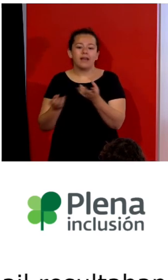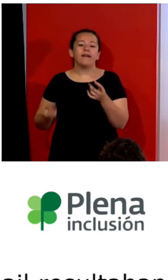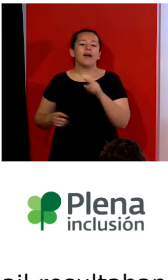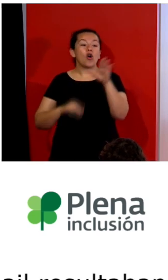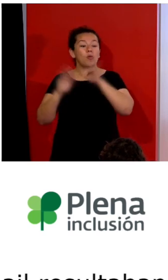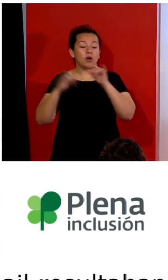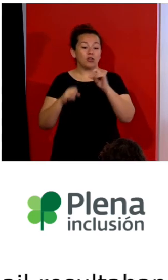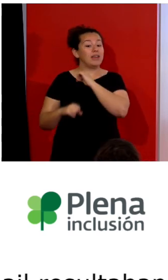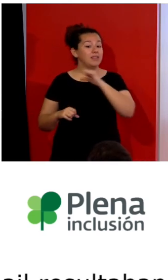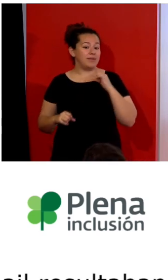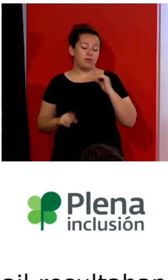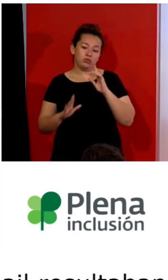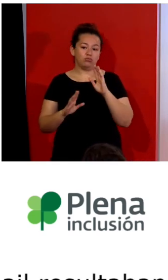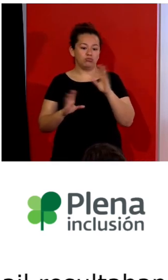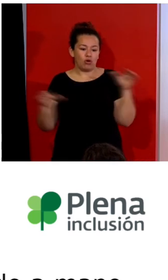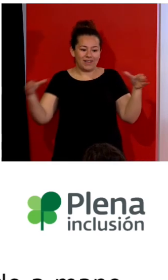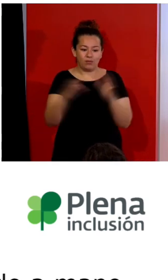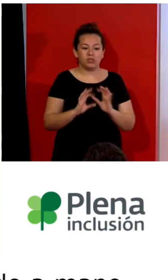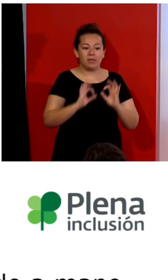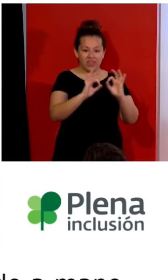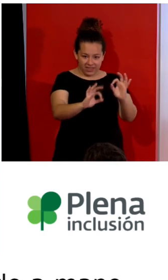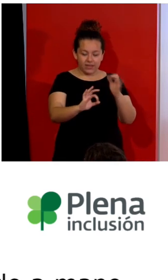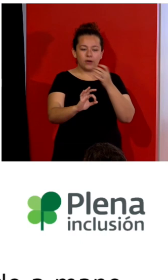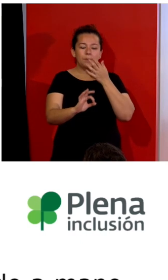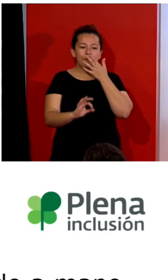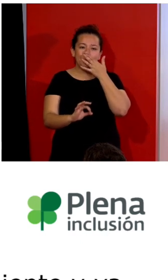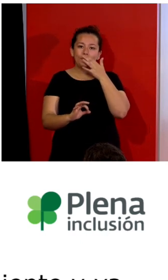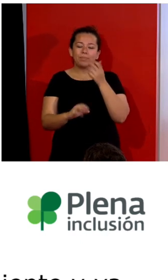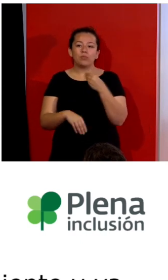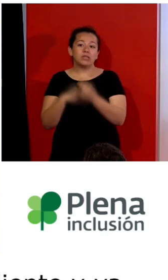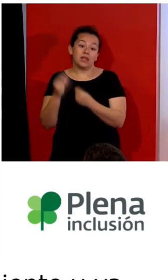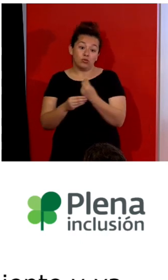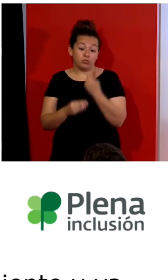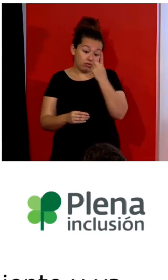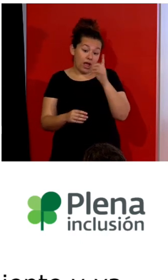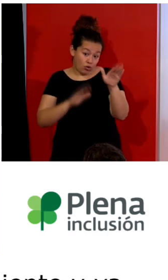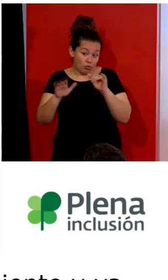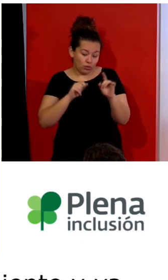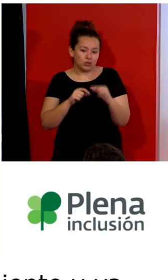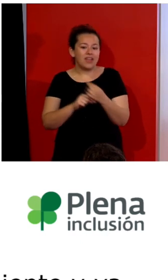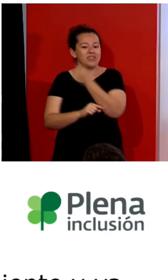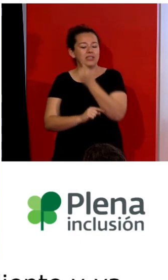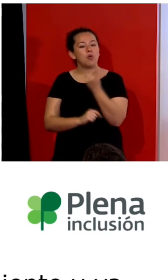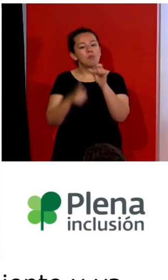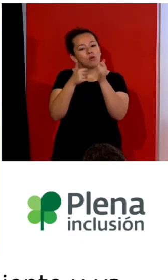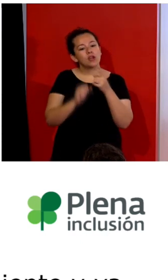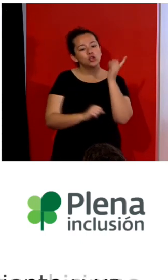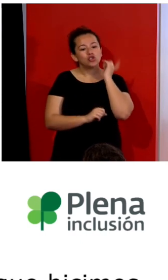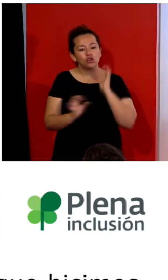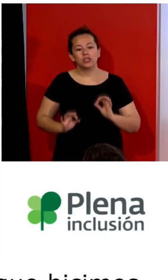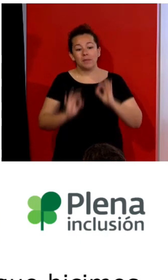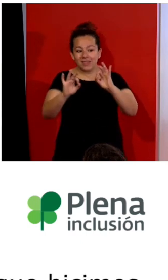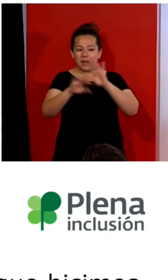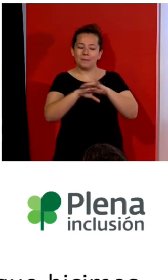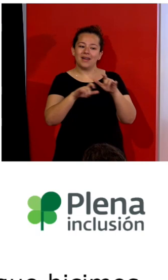dirigida a un colectivo muy específico, pues lo que hicimos en la segunda convocatoria fue diseñar un modelo solo y exclusivamente para